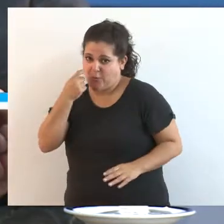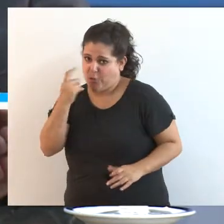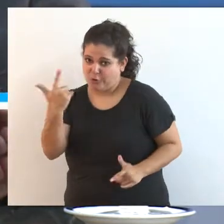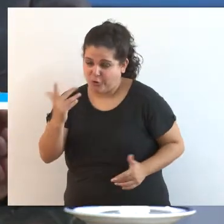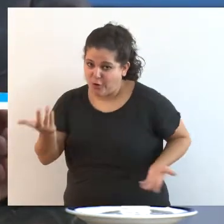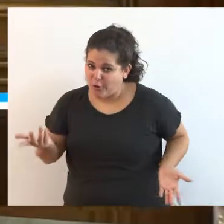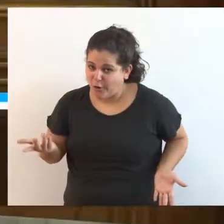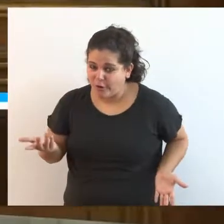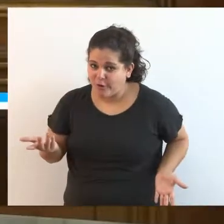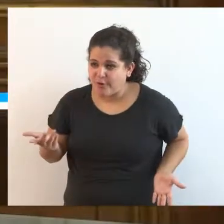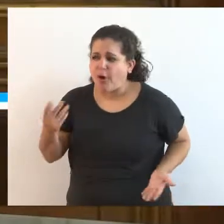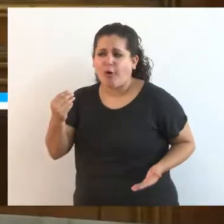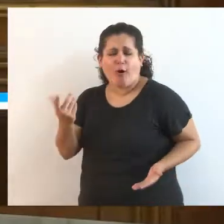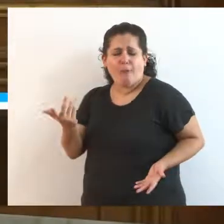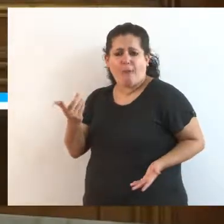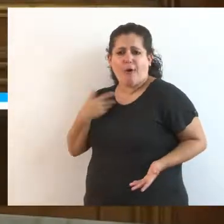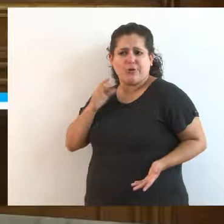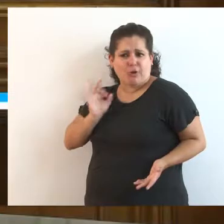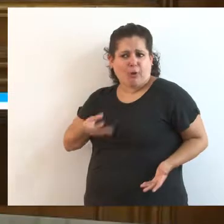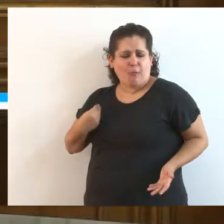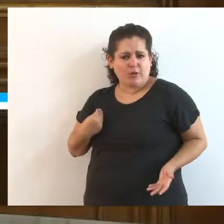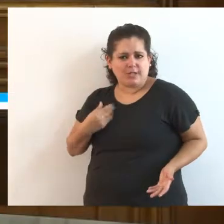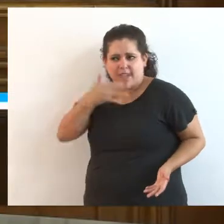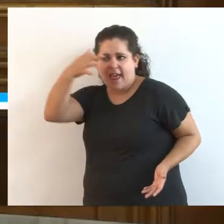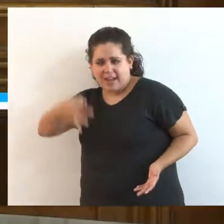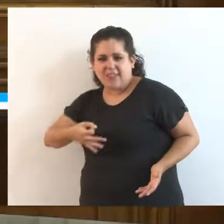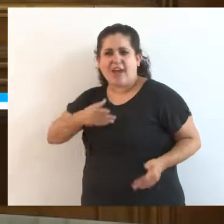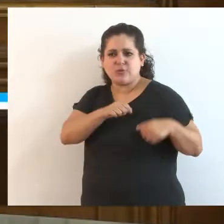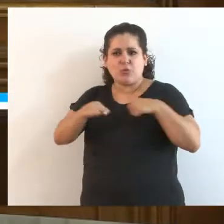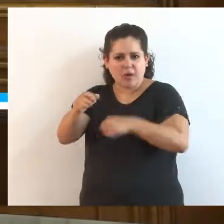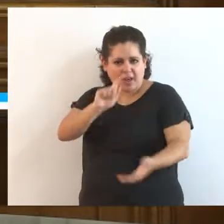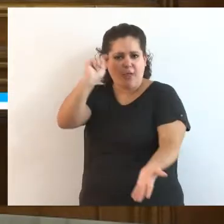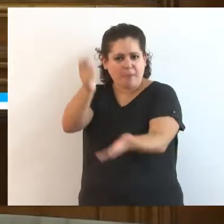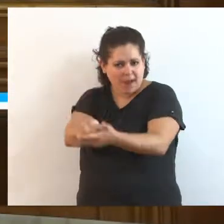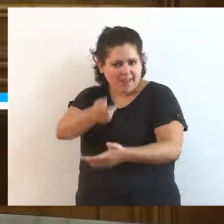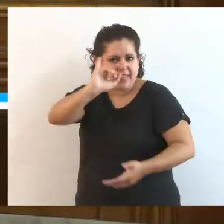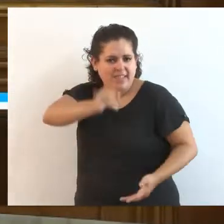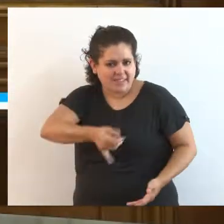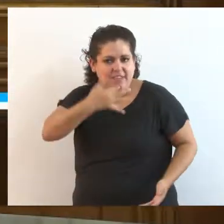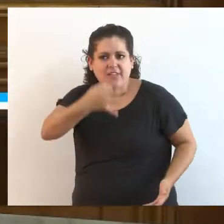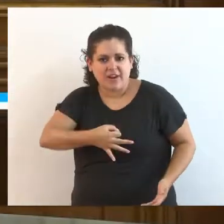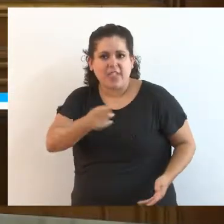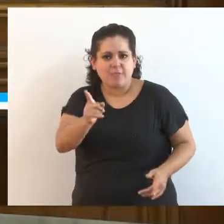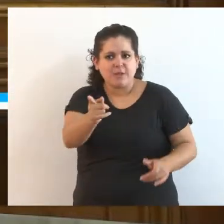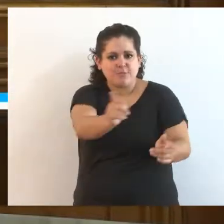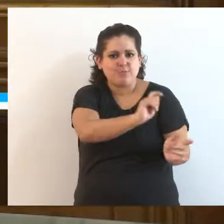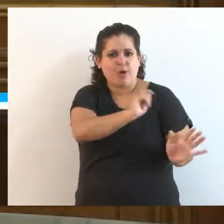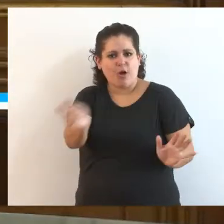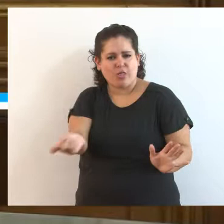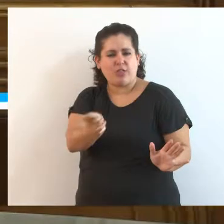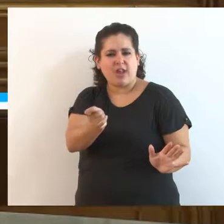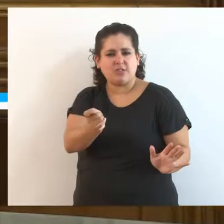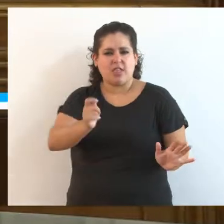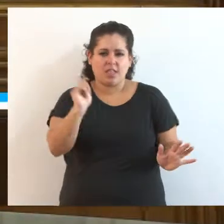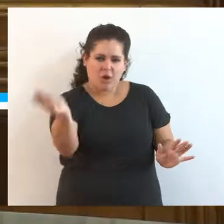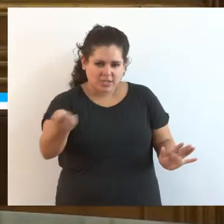ni siquiera controlable. Digo, ¿cómo sé yo si en realidad el supermercado pone la misma cantidad de lo que ponen